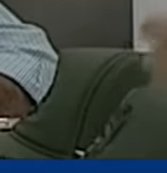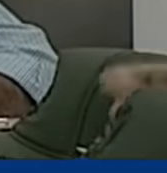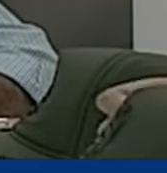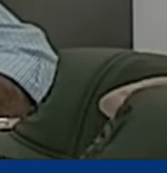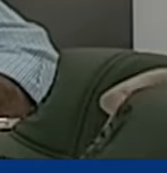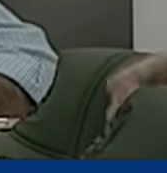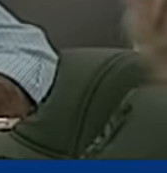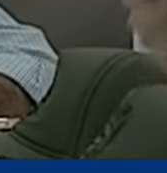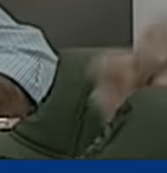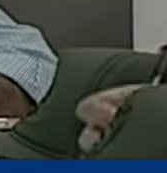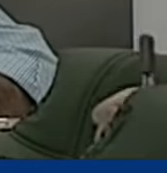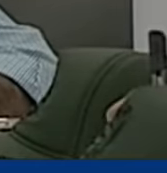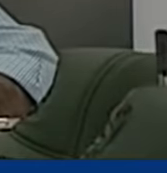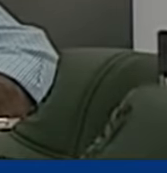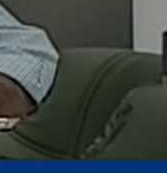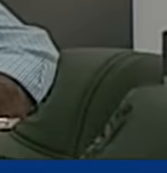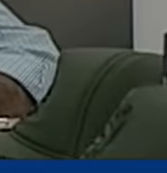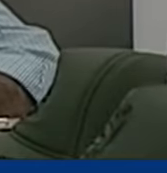que lo denuncié con tiempo